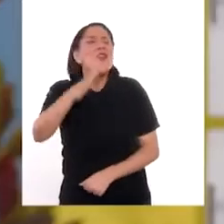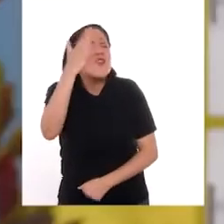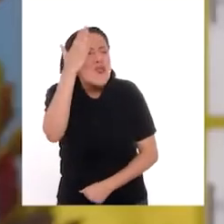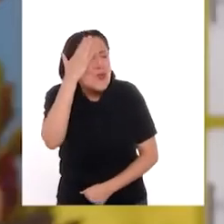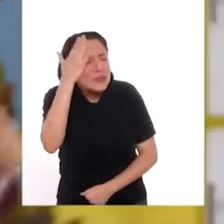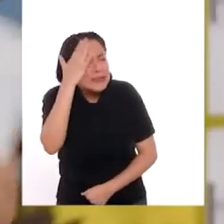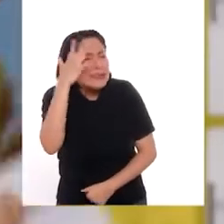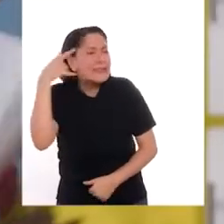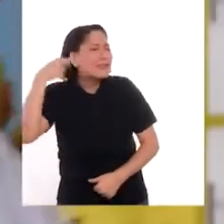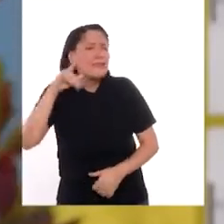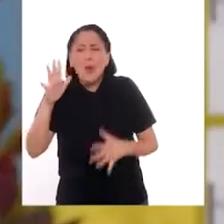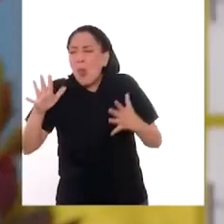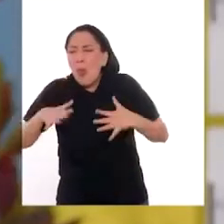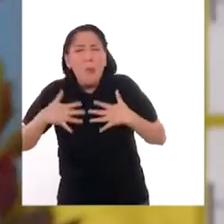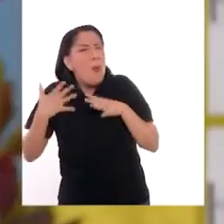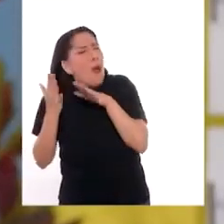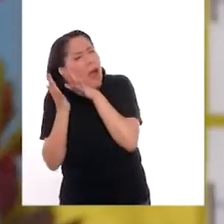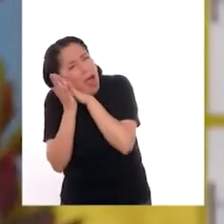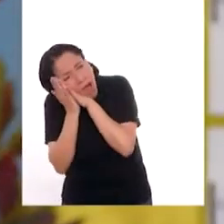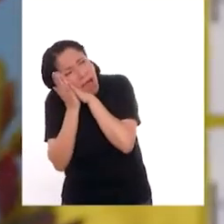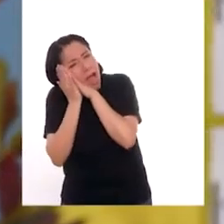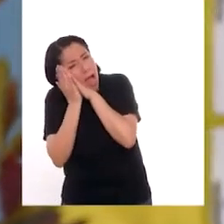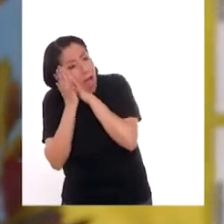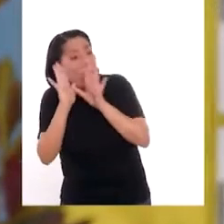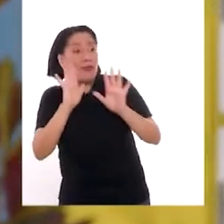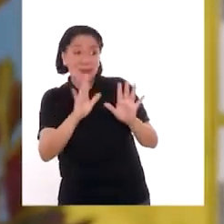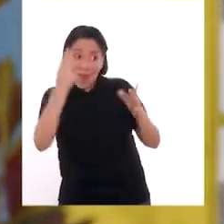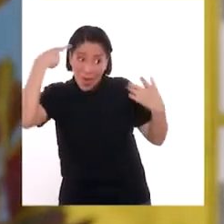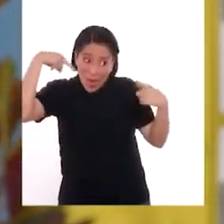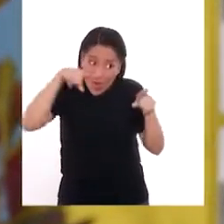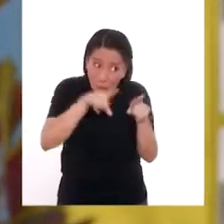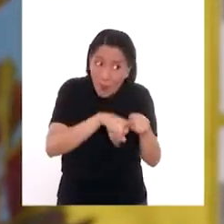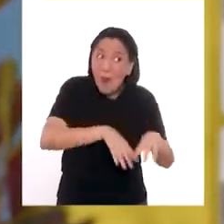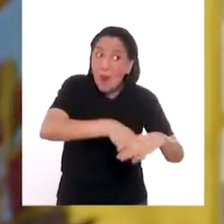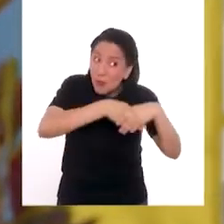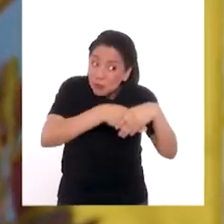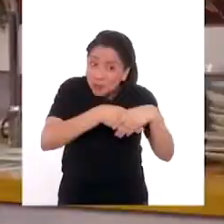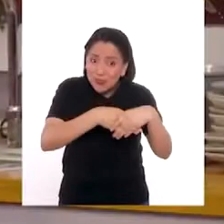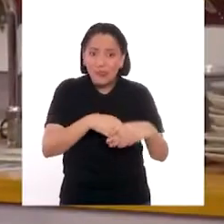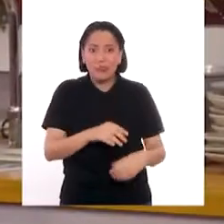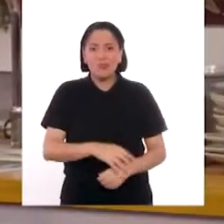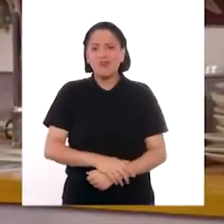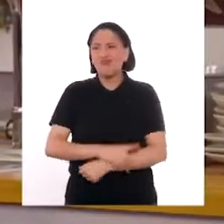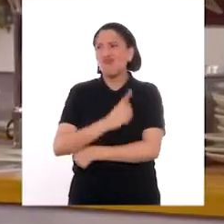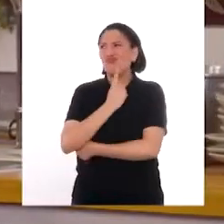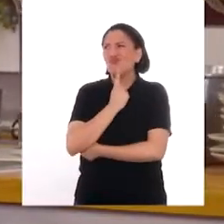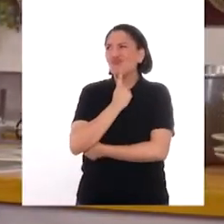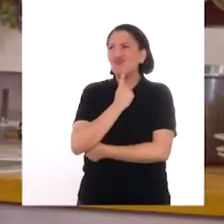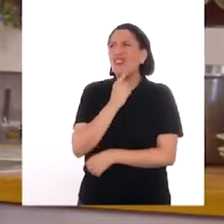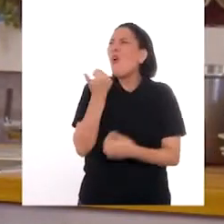Lo sé, pero no nos dejas dormir. ¿Qué tal si hacemos un trato?